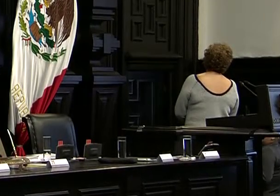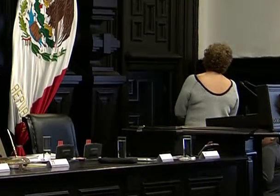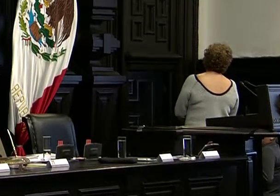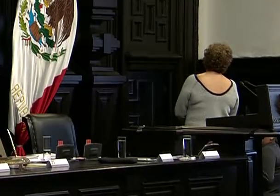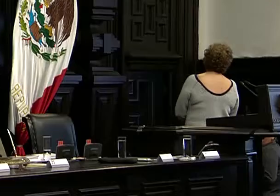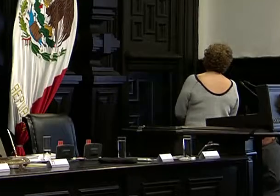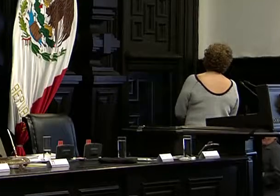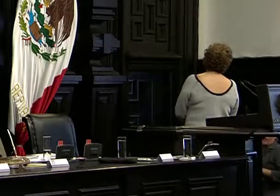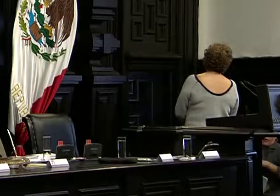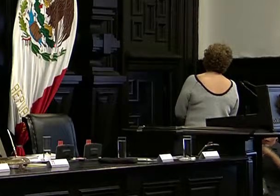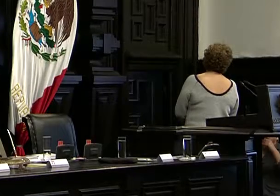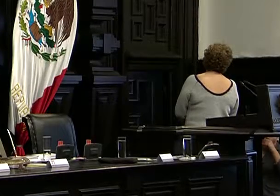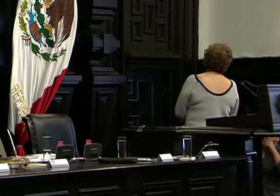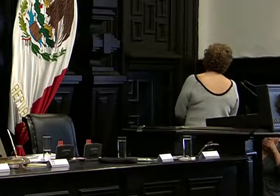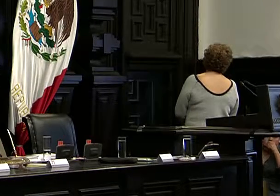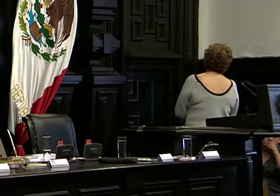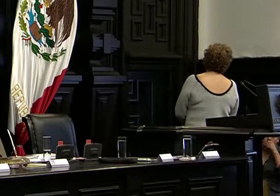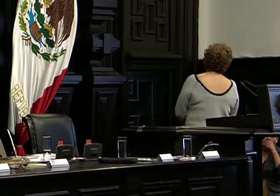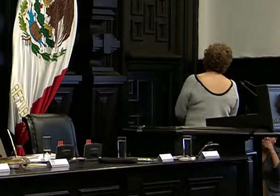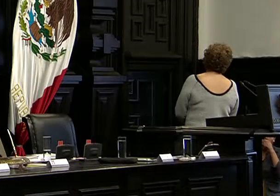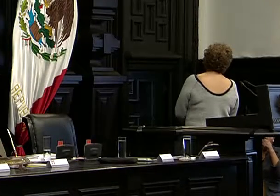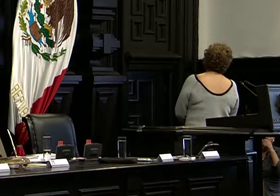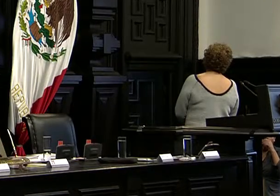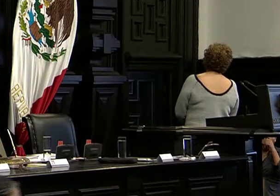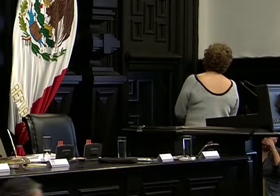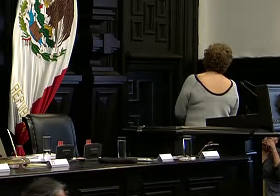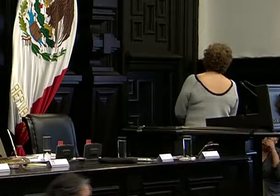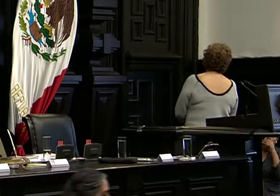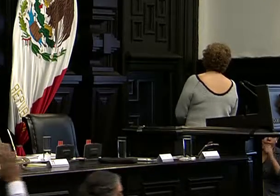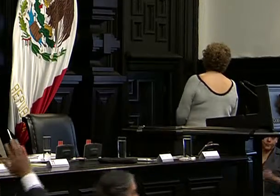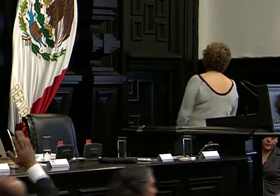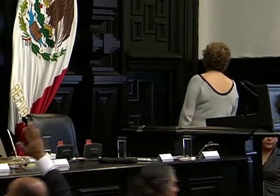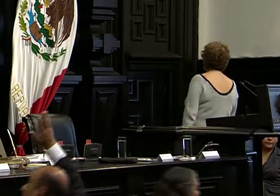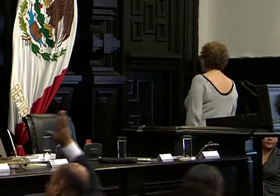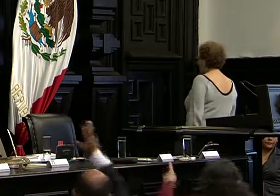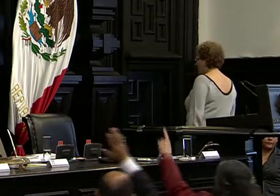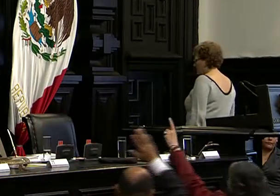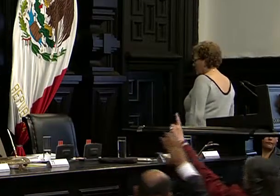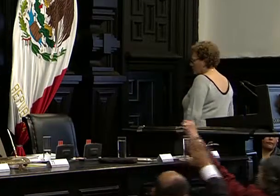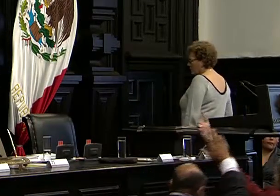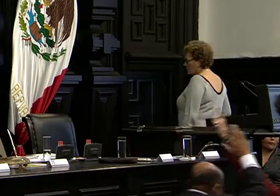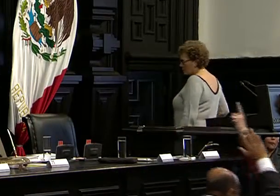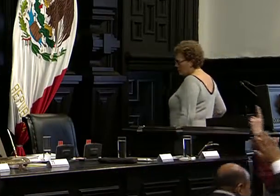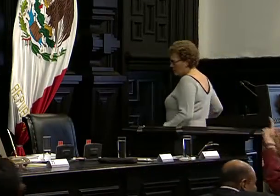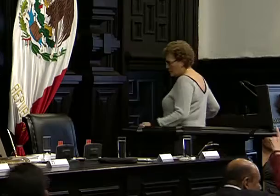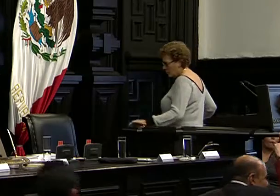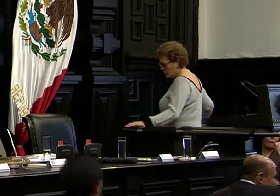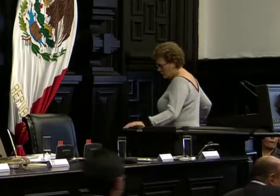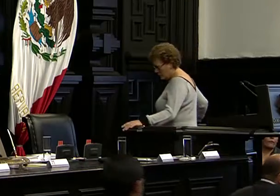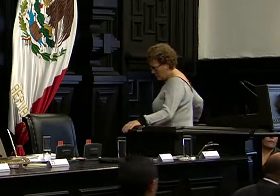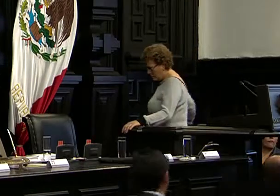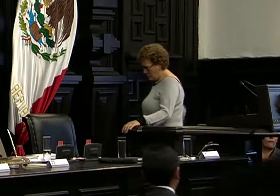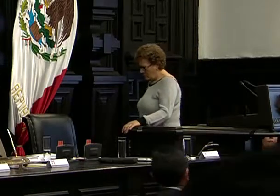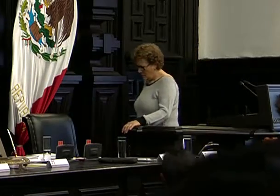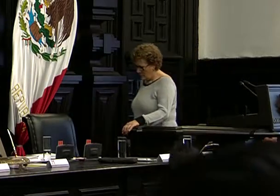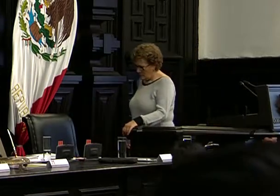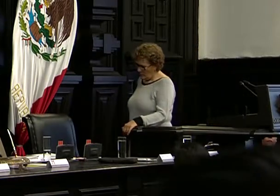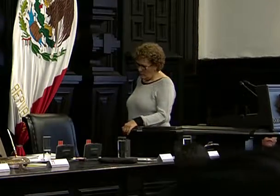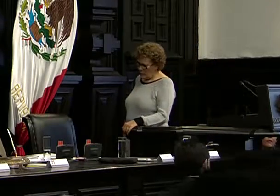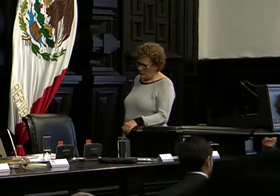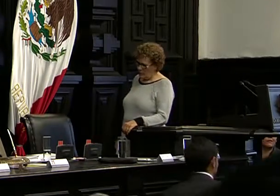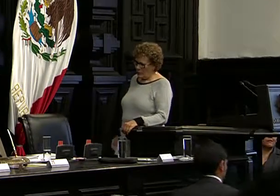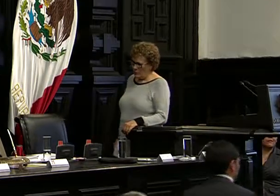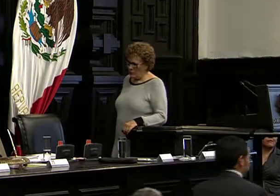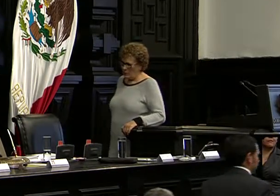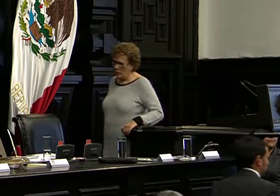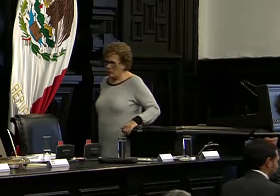favor, 24 en contra y 0 abstenciones. Vamos a escuchar de viva voz de la secretaria